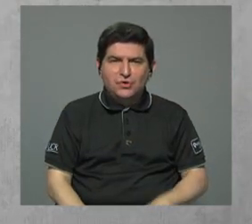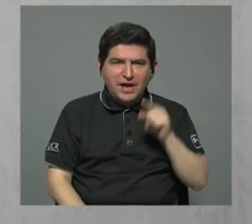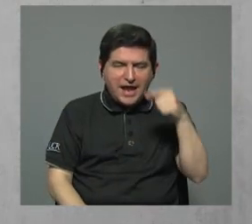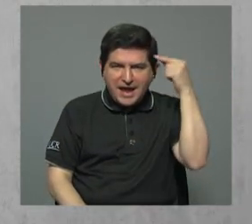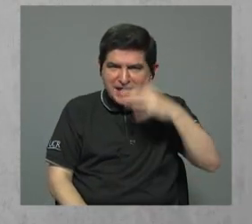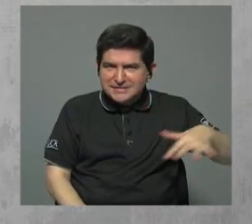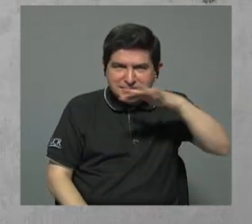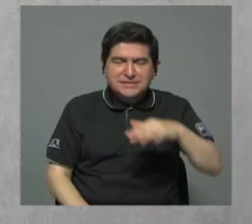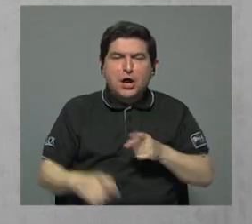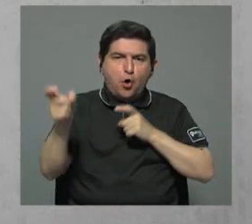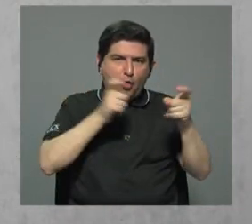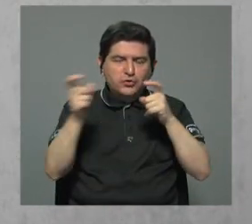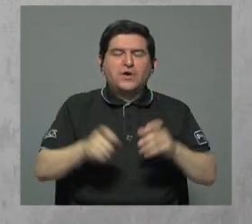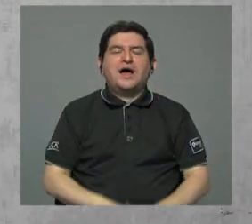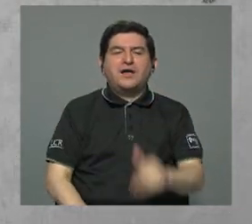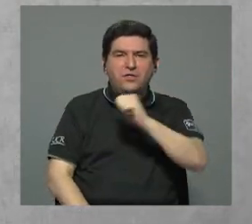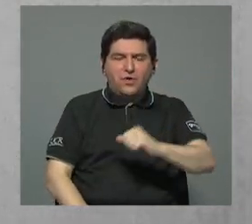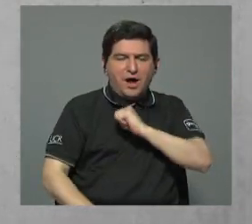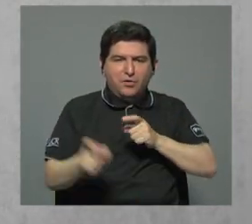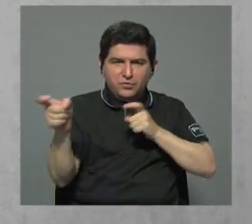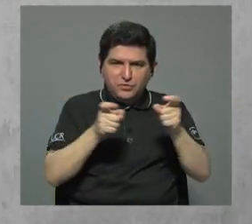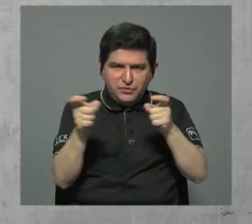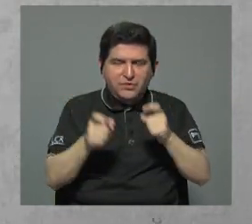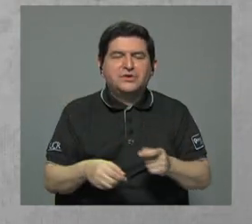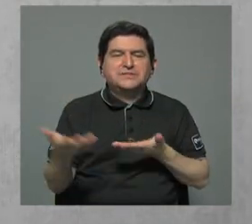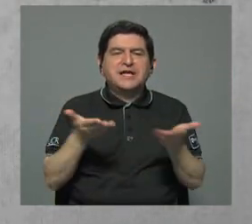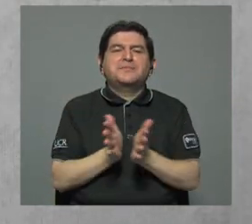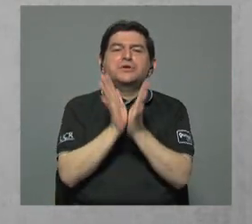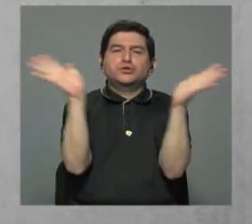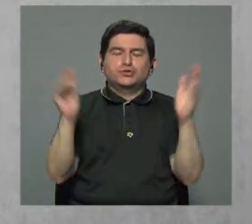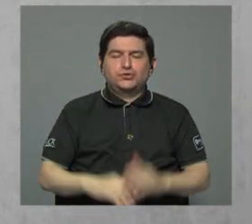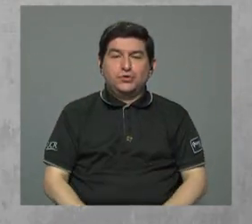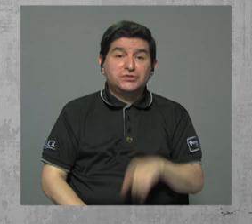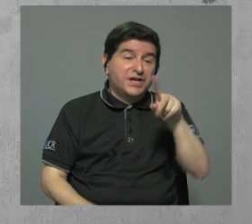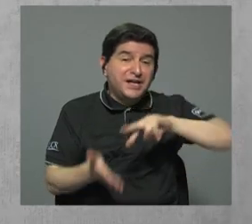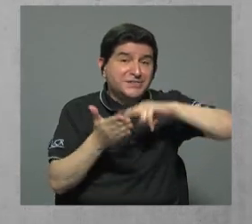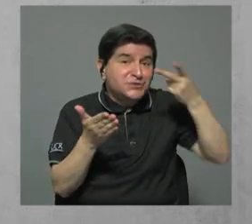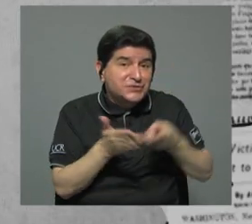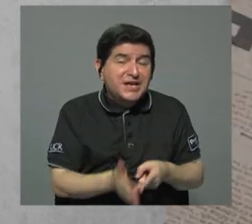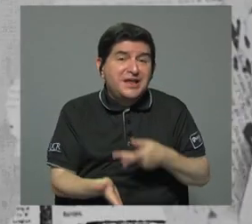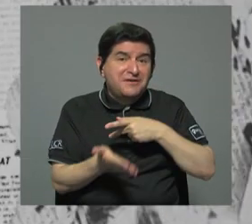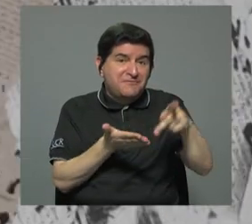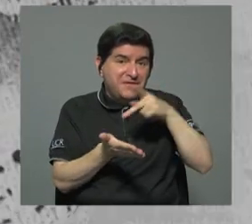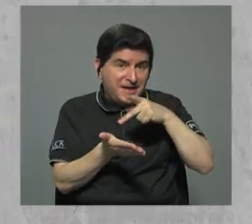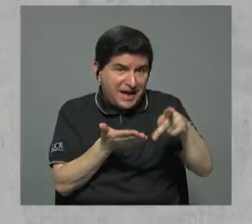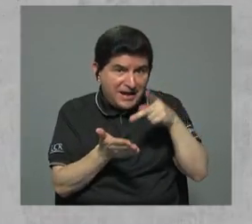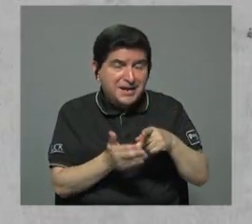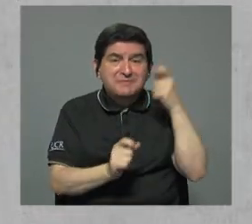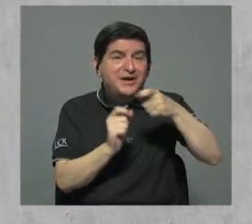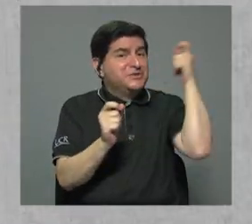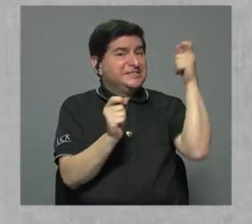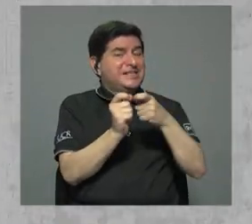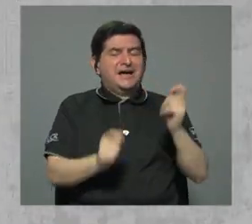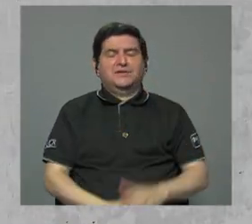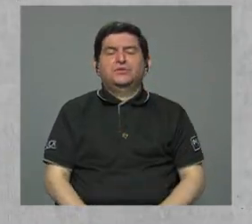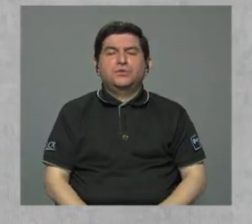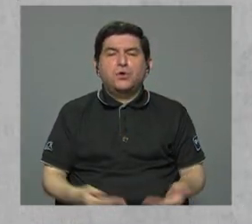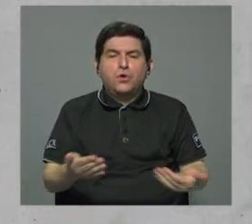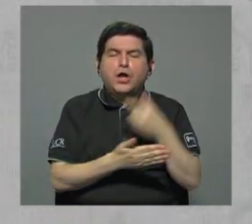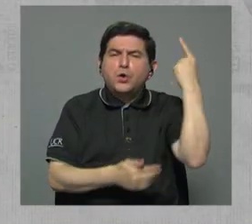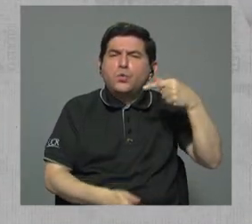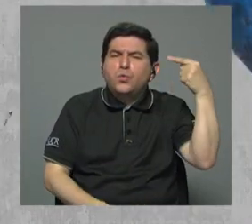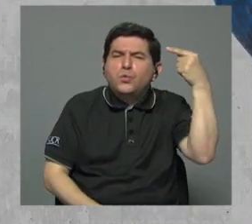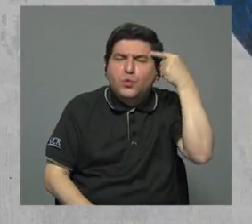y estamos regulados por la autoridad reguladora de los servicios públicos. Eso significa que la tarifa que es. De cara a un nuevo